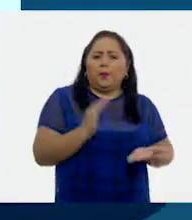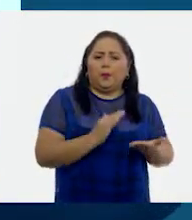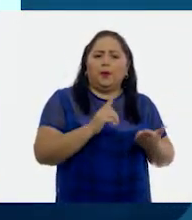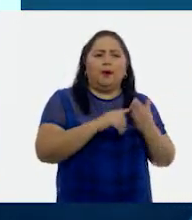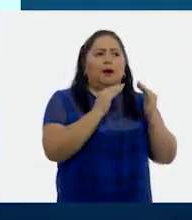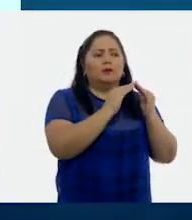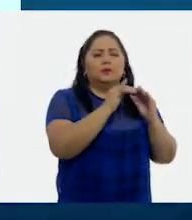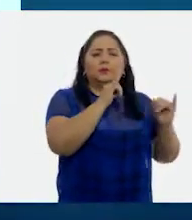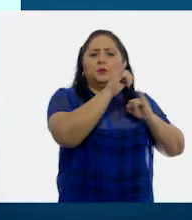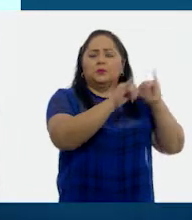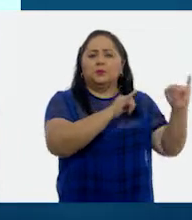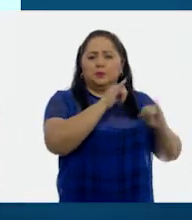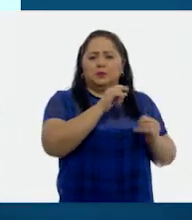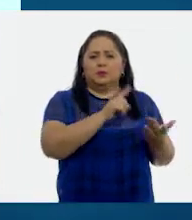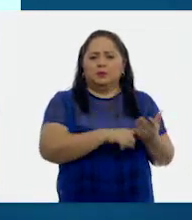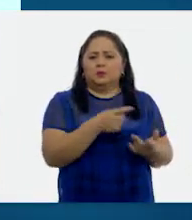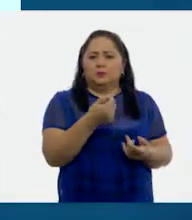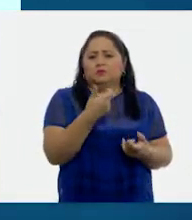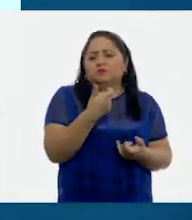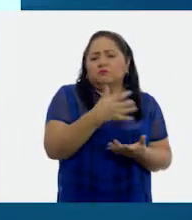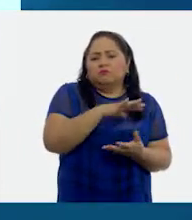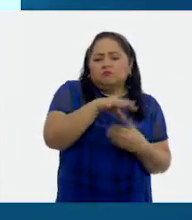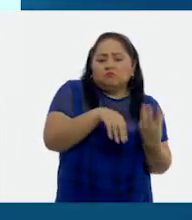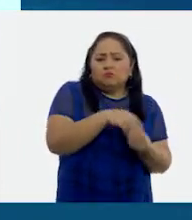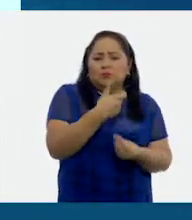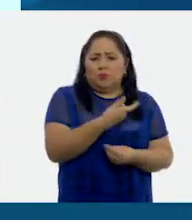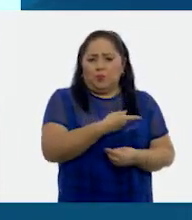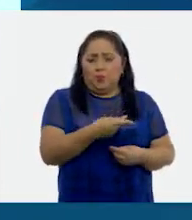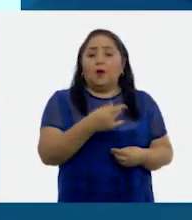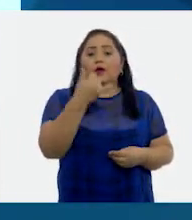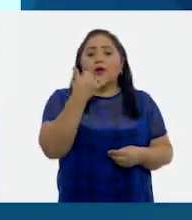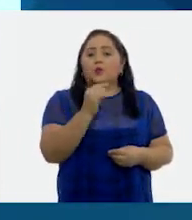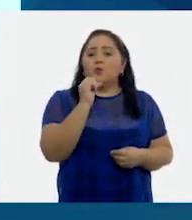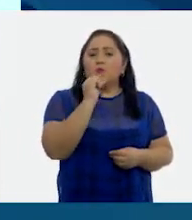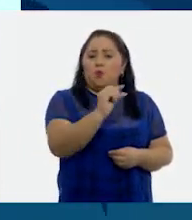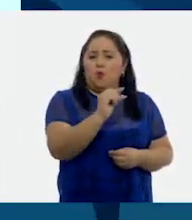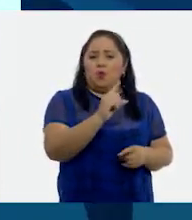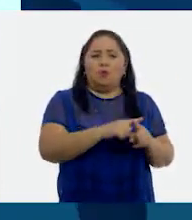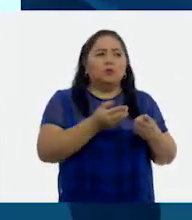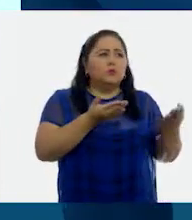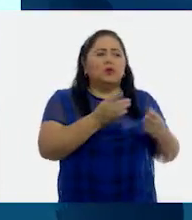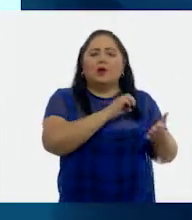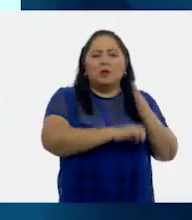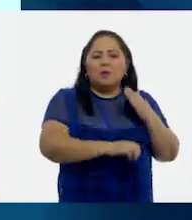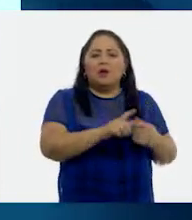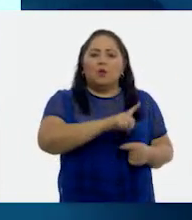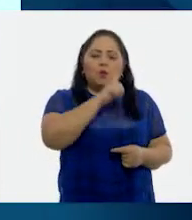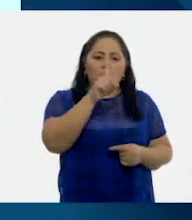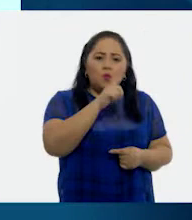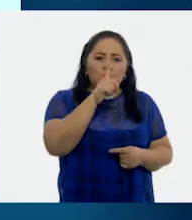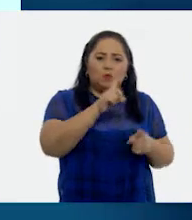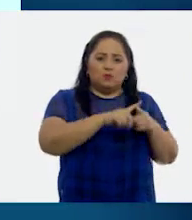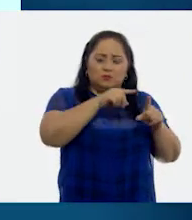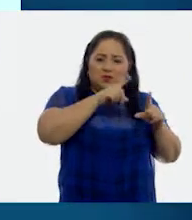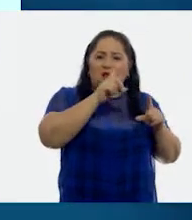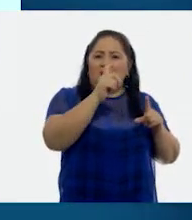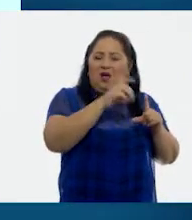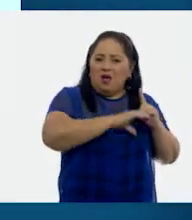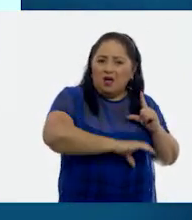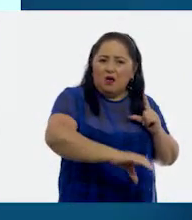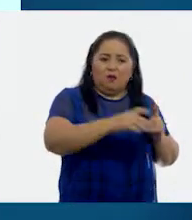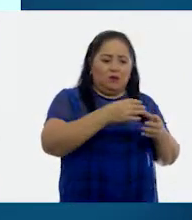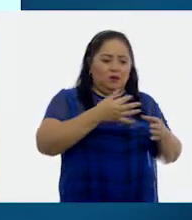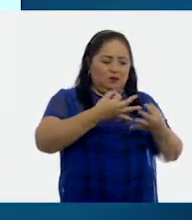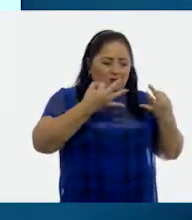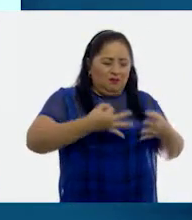de habitantes, escasos recursos económicos y pocos o ningún servicio como agua potable,